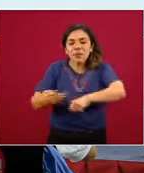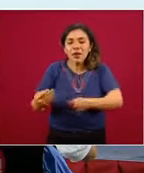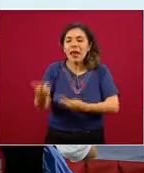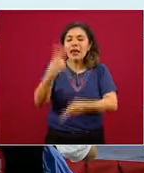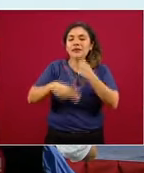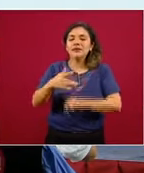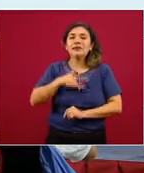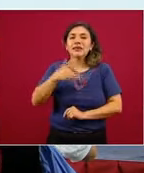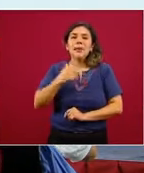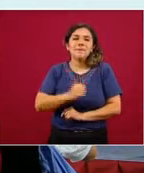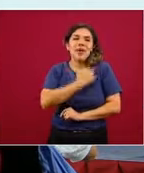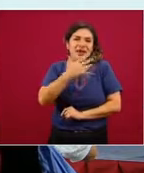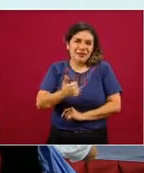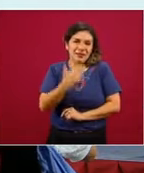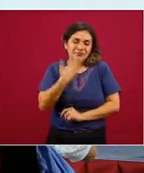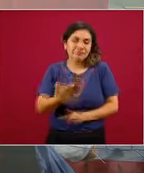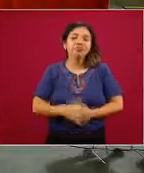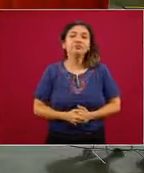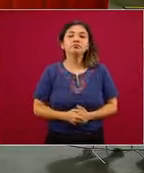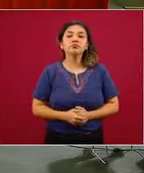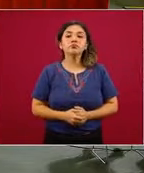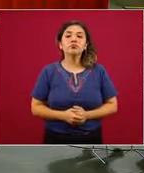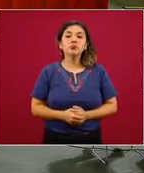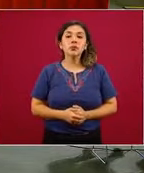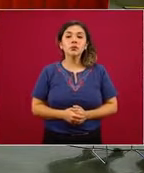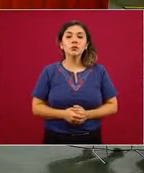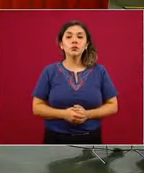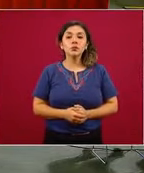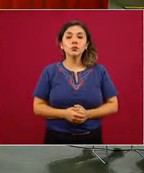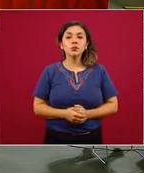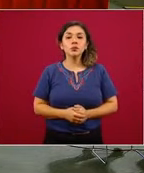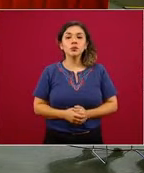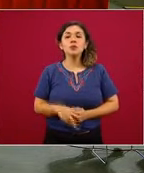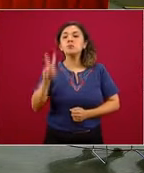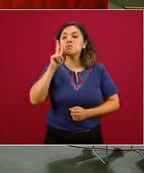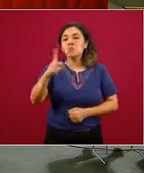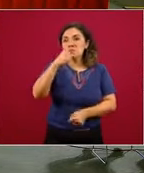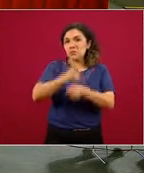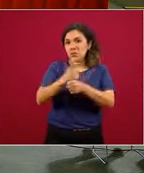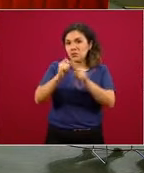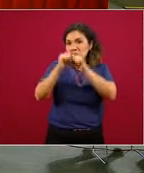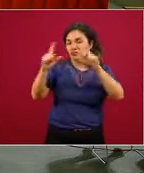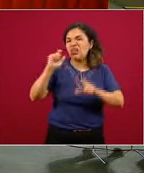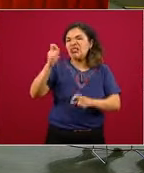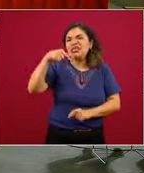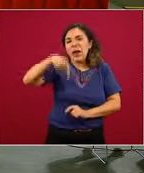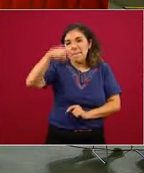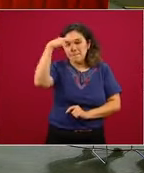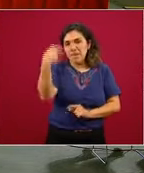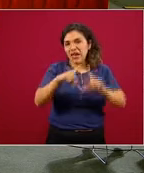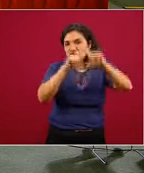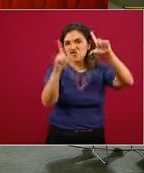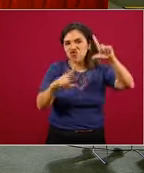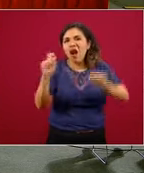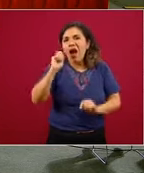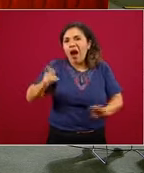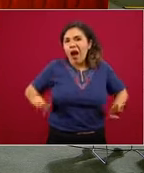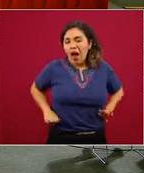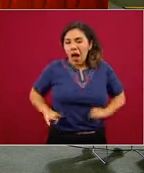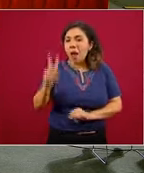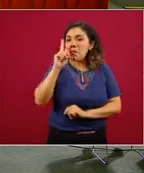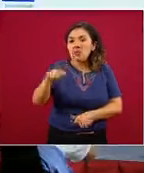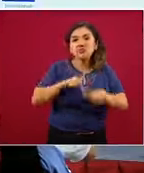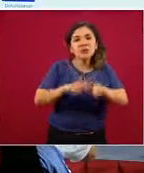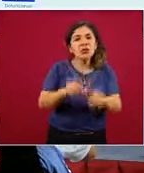población en México. Veamos la primera diapositiva, que es precisamente el escenario nacional.